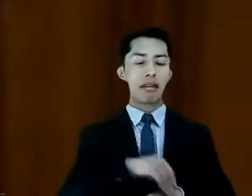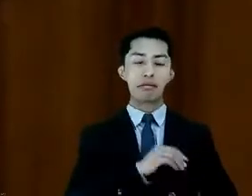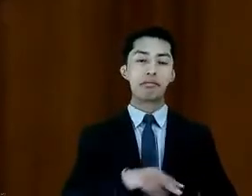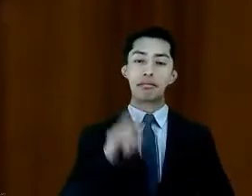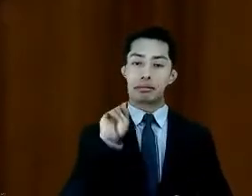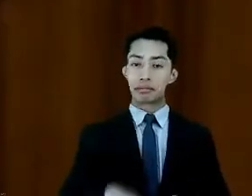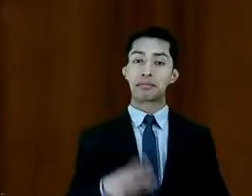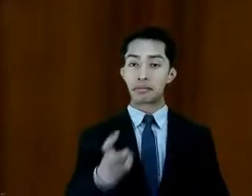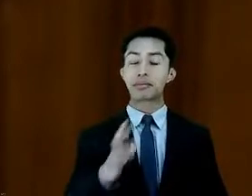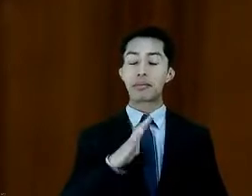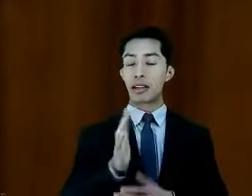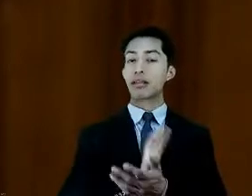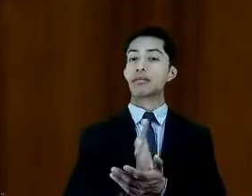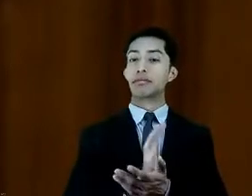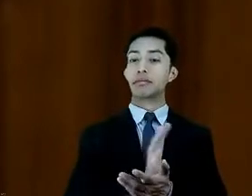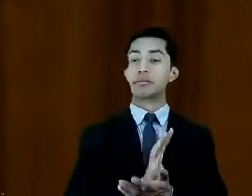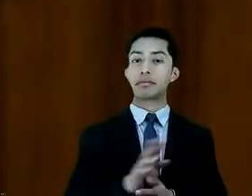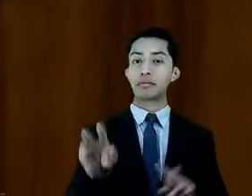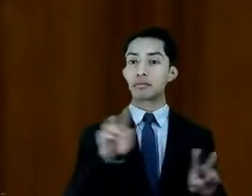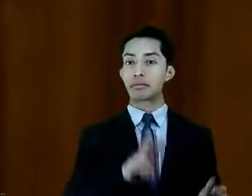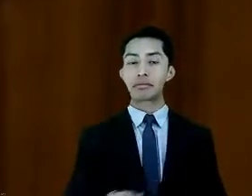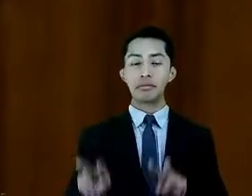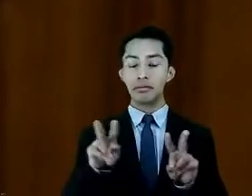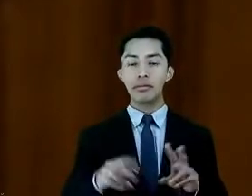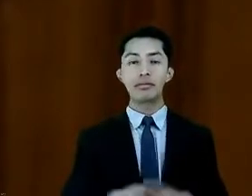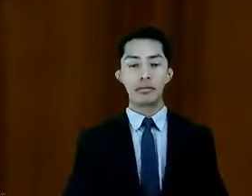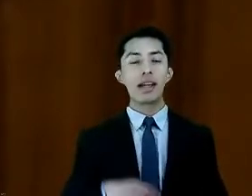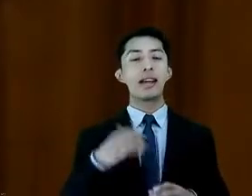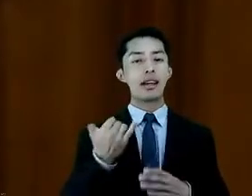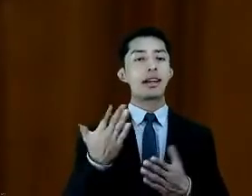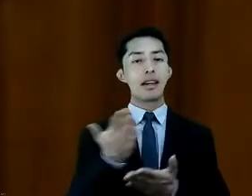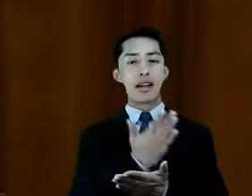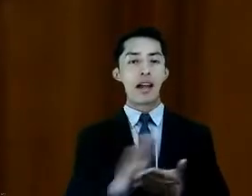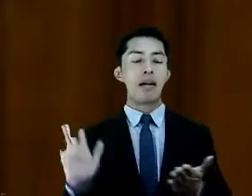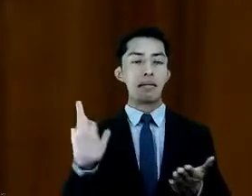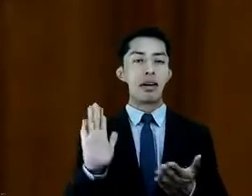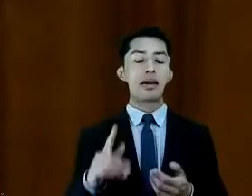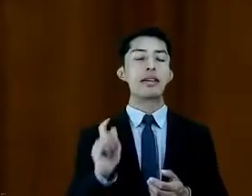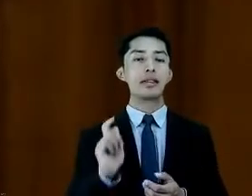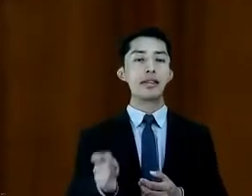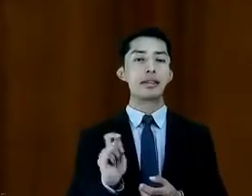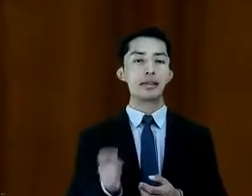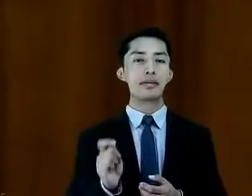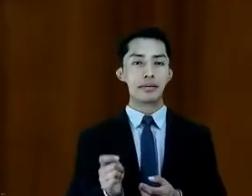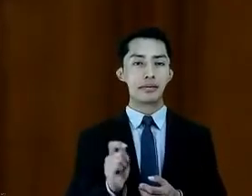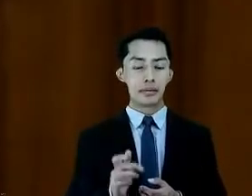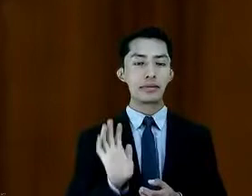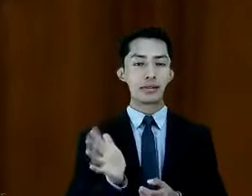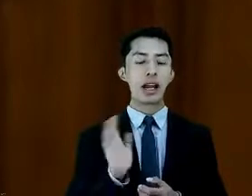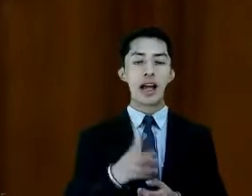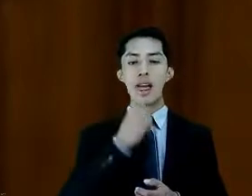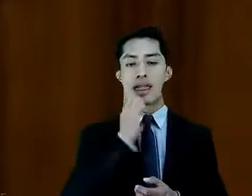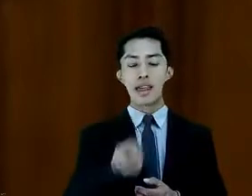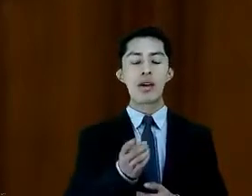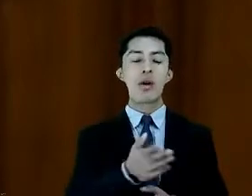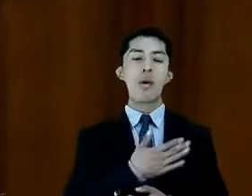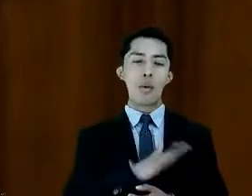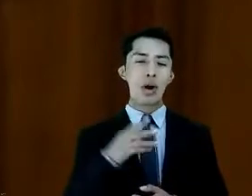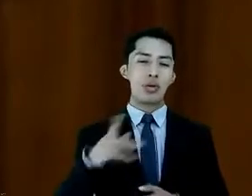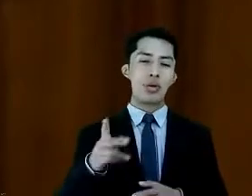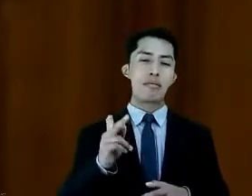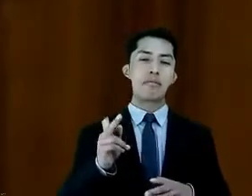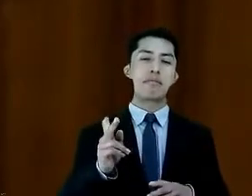Entonces, y aparte de que se menciona, bueno, por el color